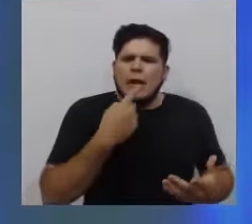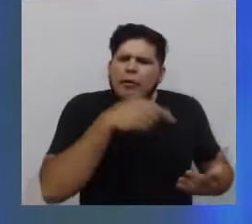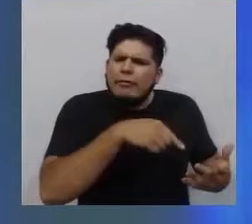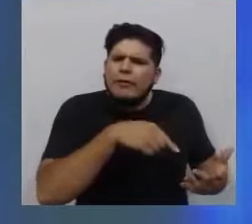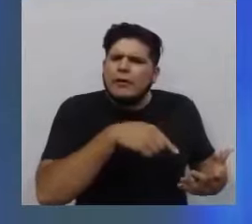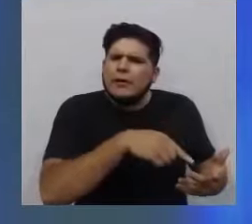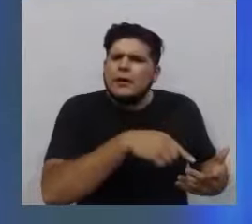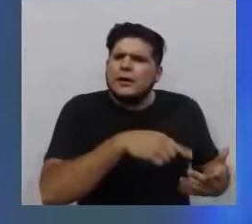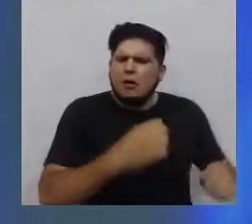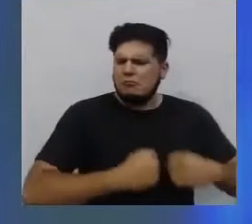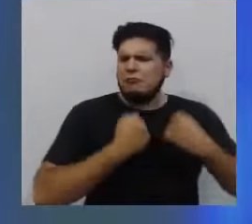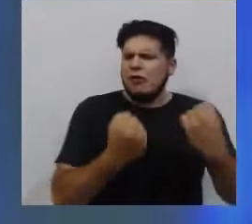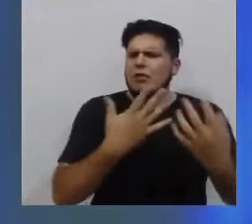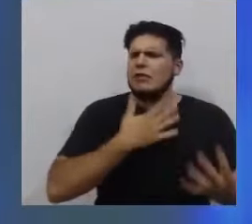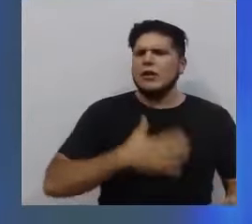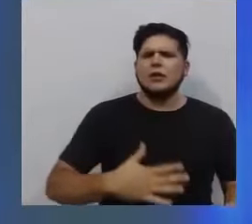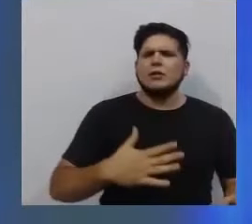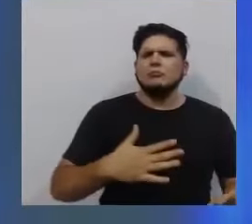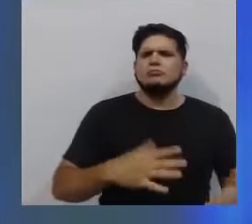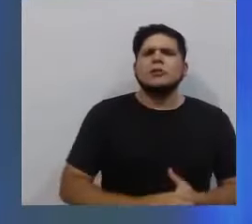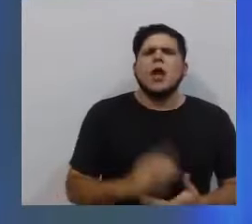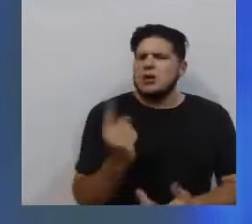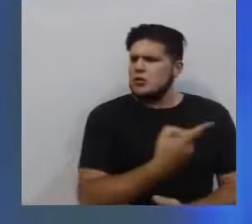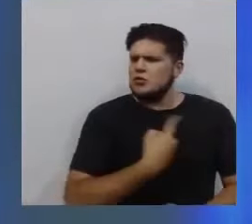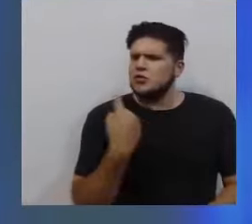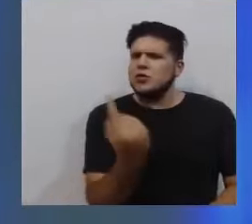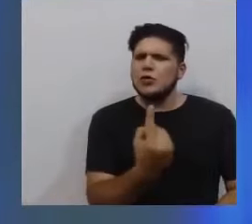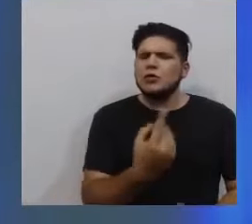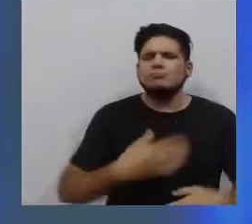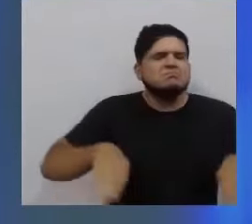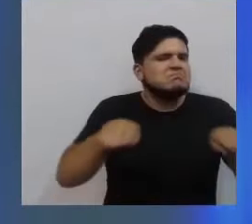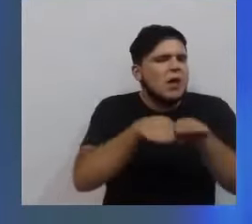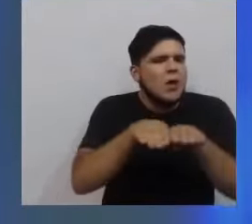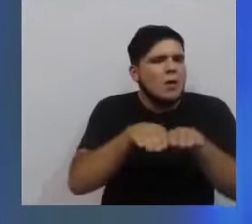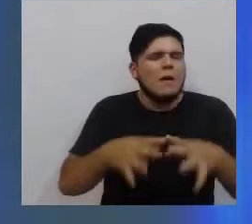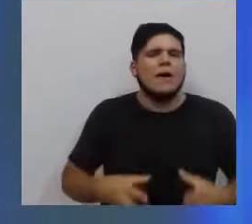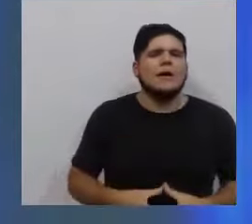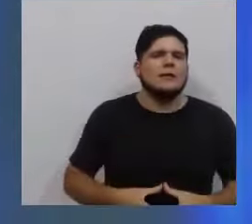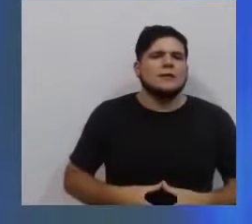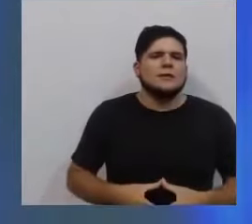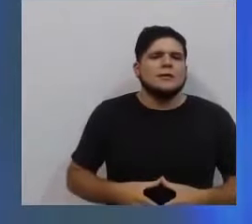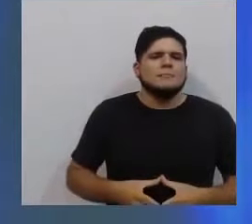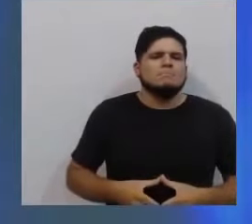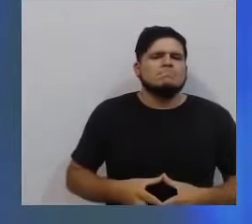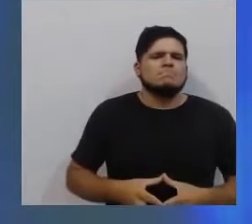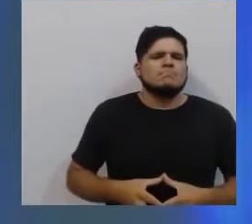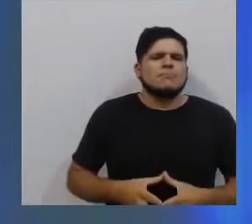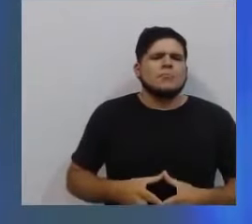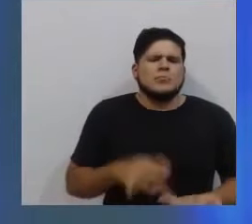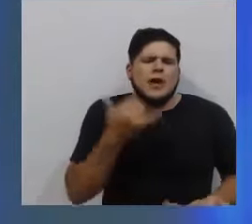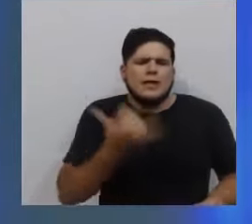posiciona en territorios donde parece imposible yo sé que con dios